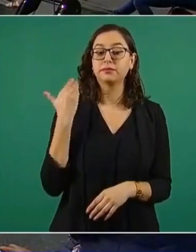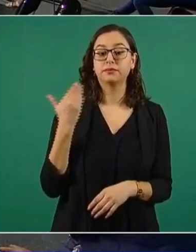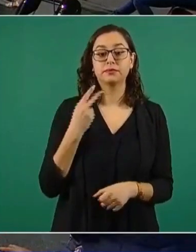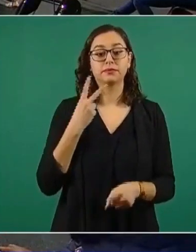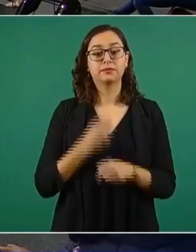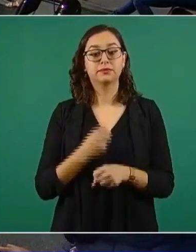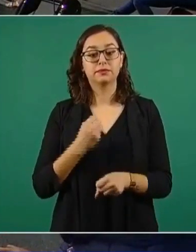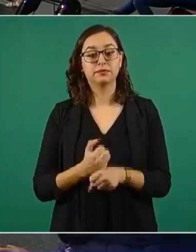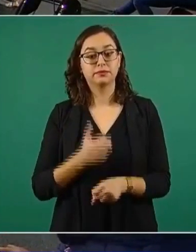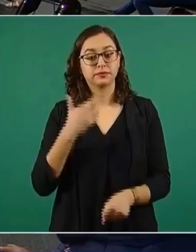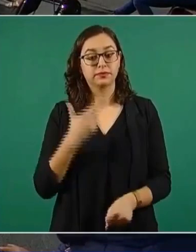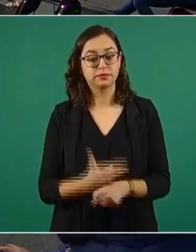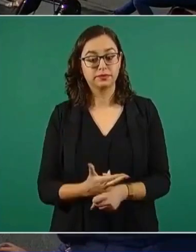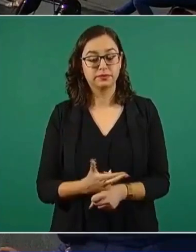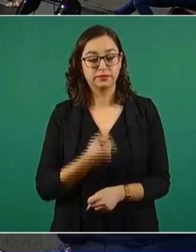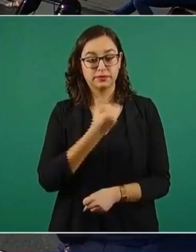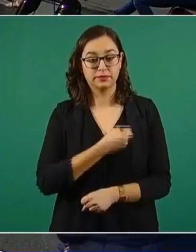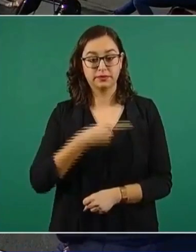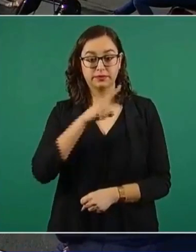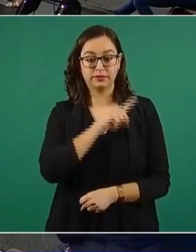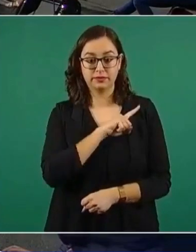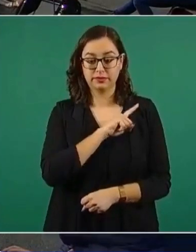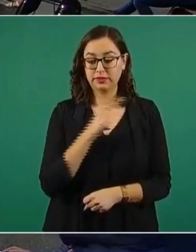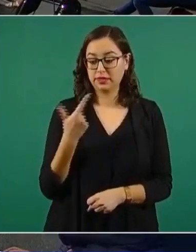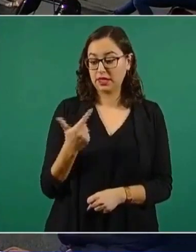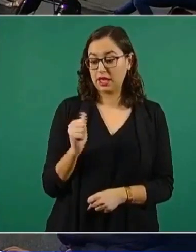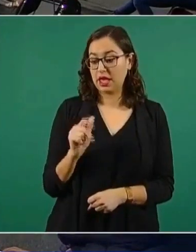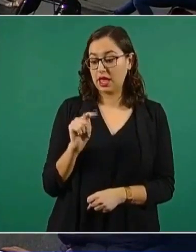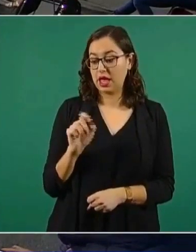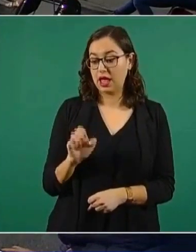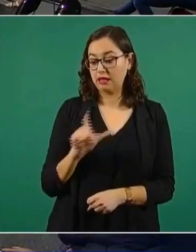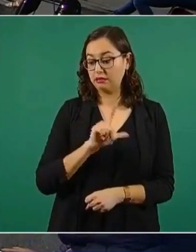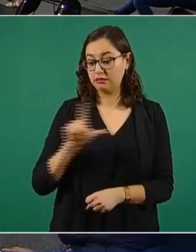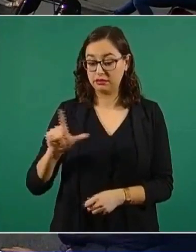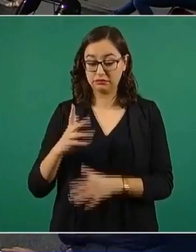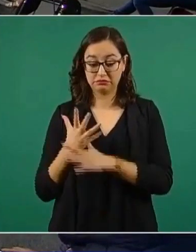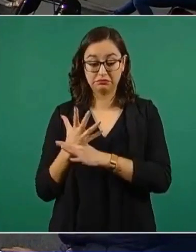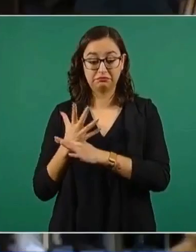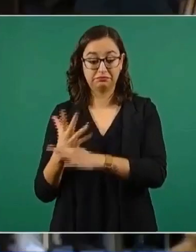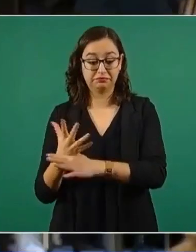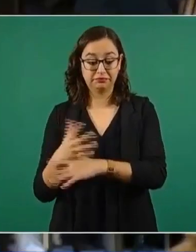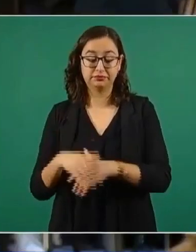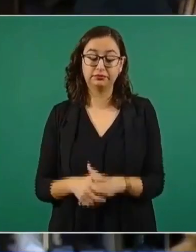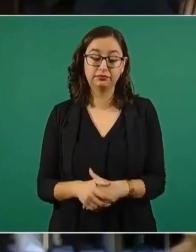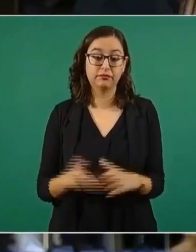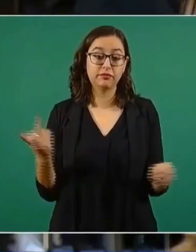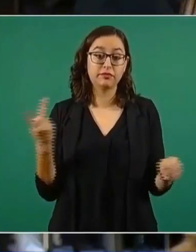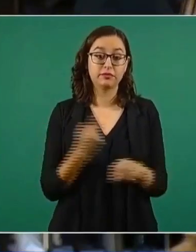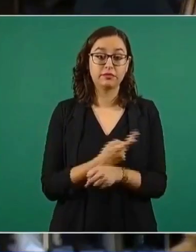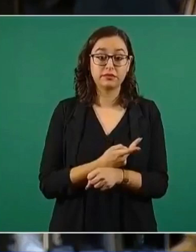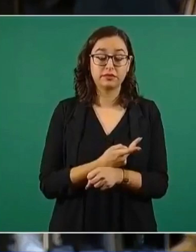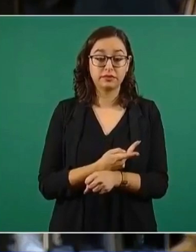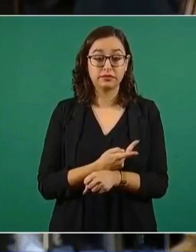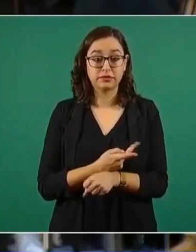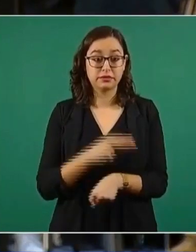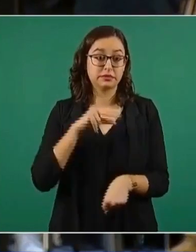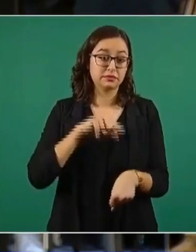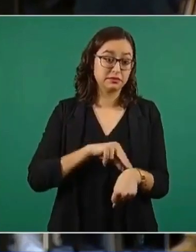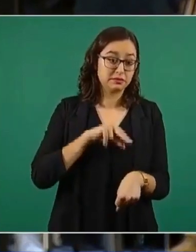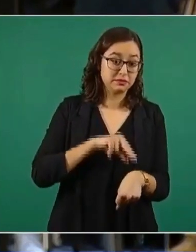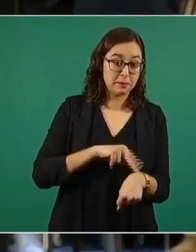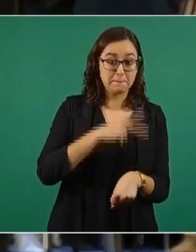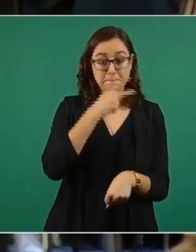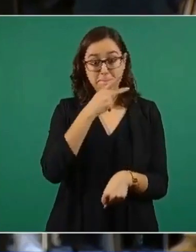de Salud, Hugo López-Gatell, dijo en una entrevista que existe una campaña mediática por parte de los médicos y padres de algunos